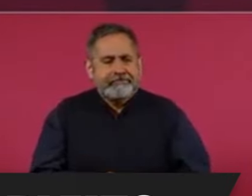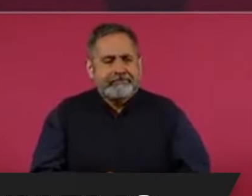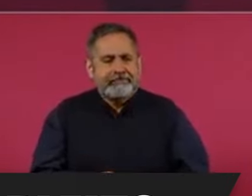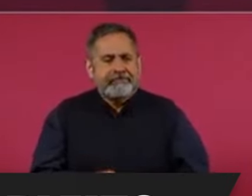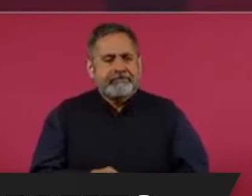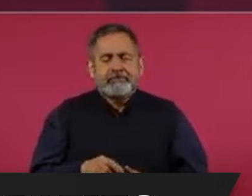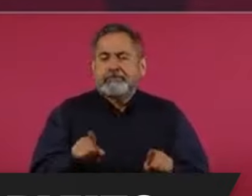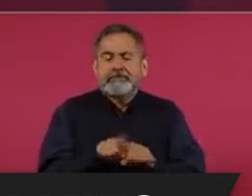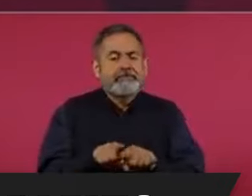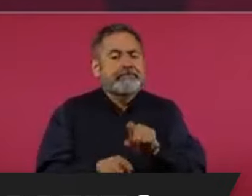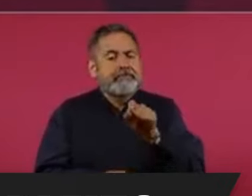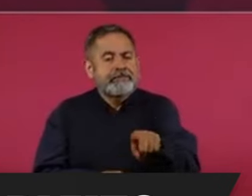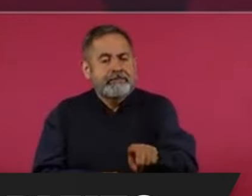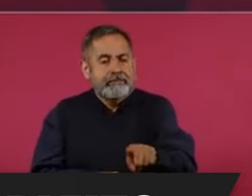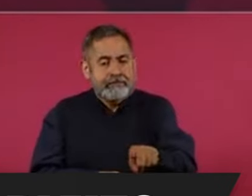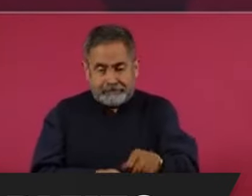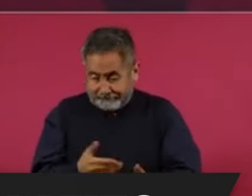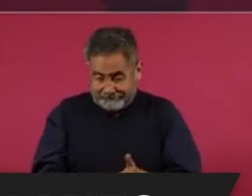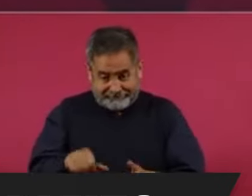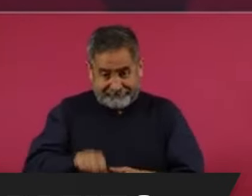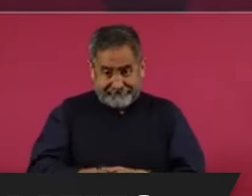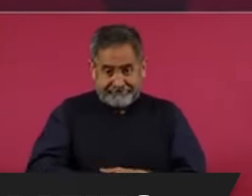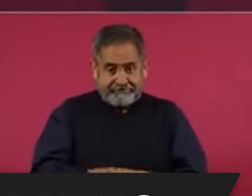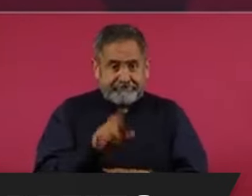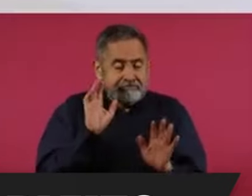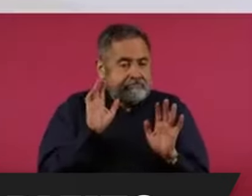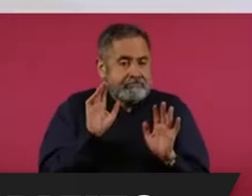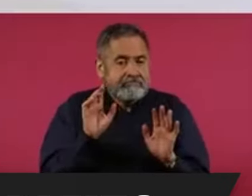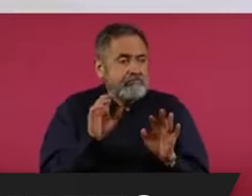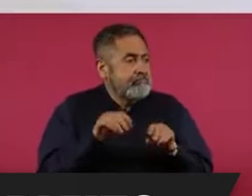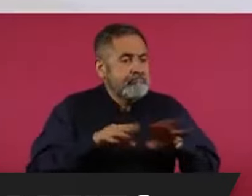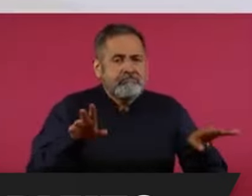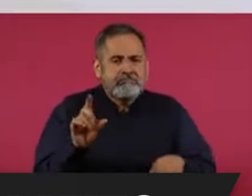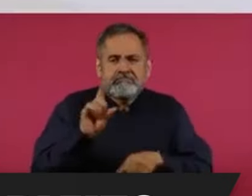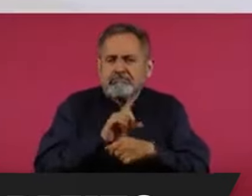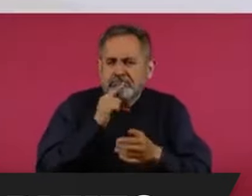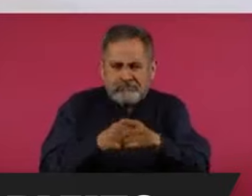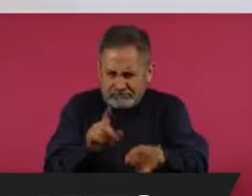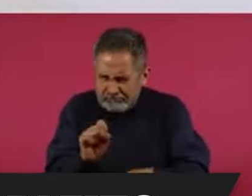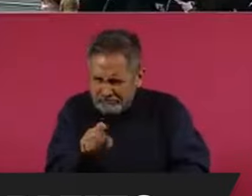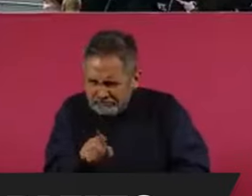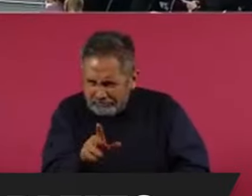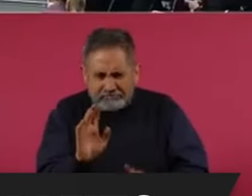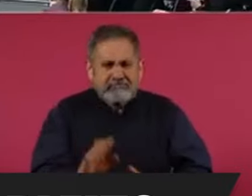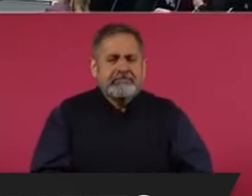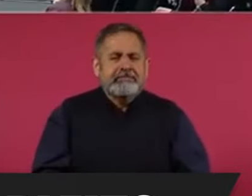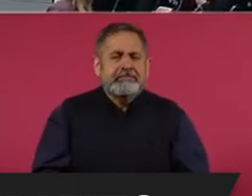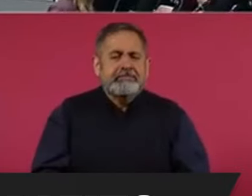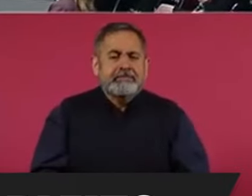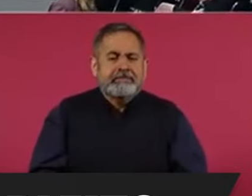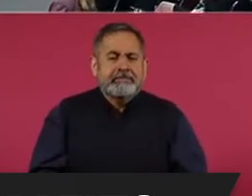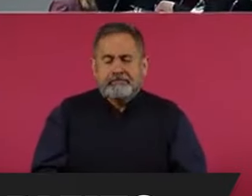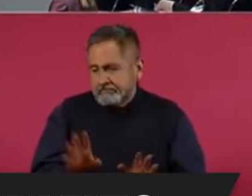es hasta hoy, y eso no sé cuándo lo dijo. El presidente estaba en la declaración